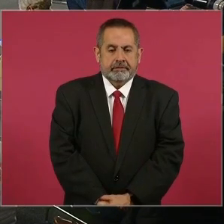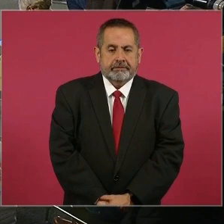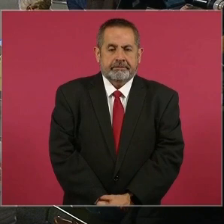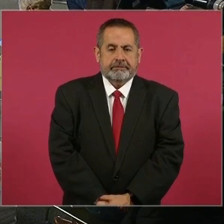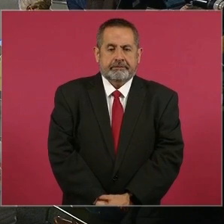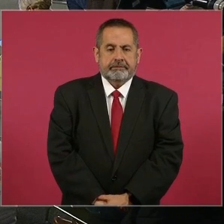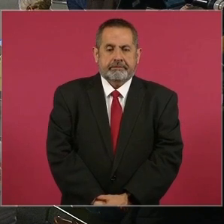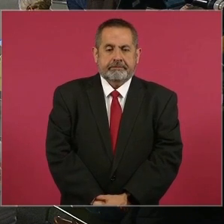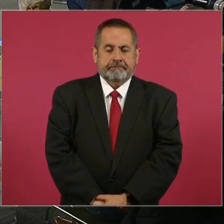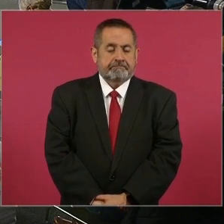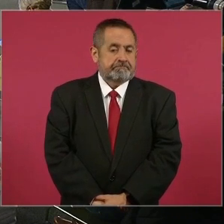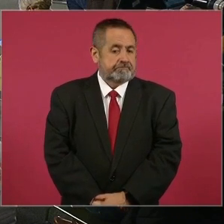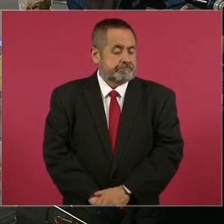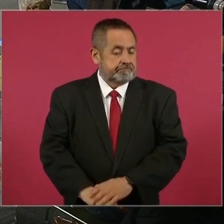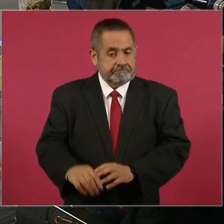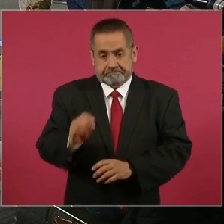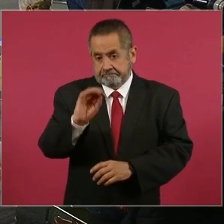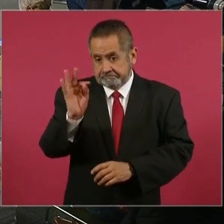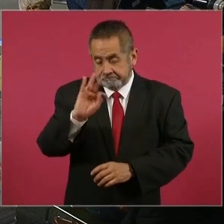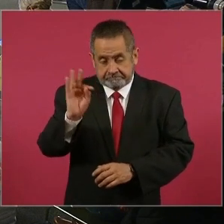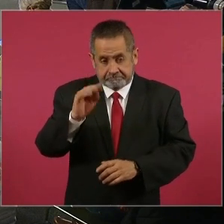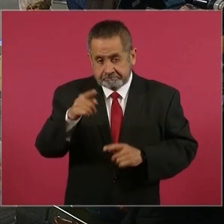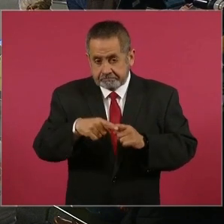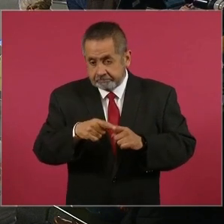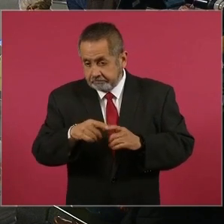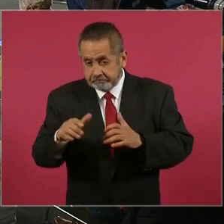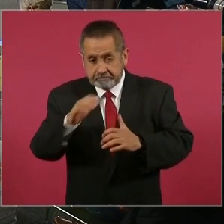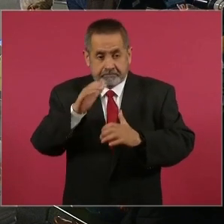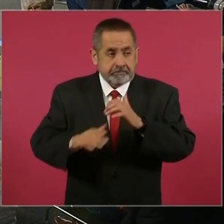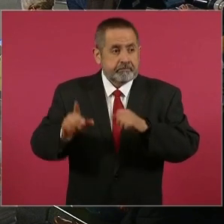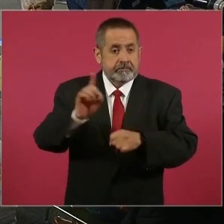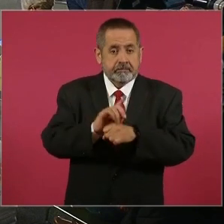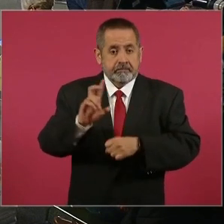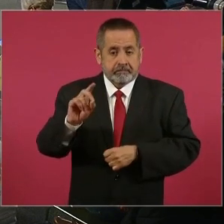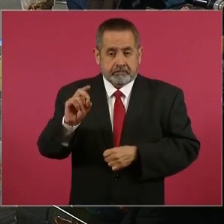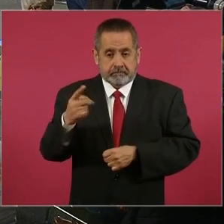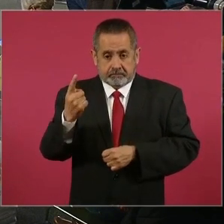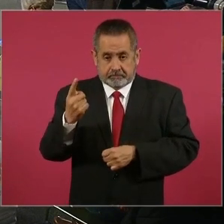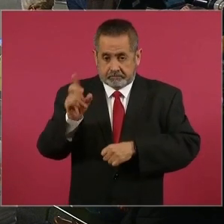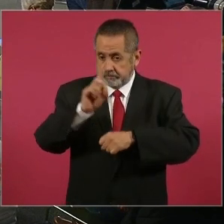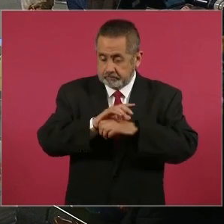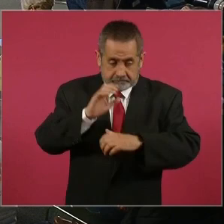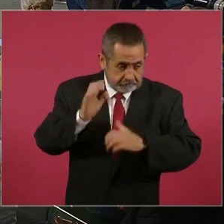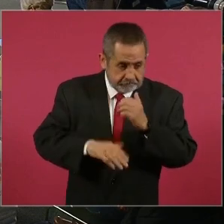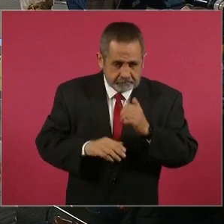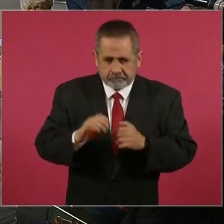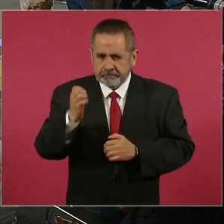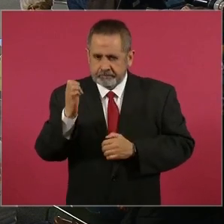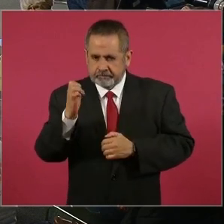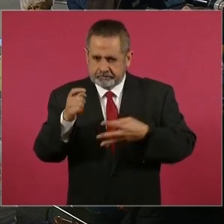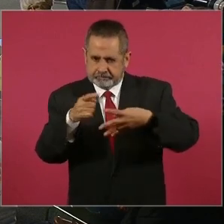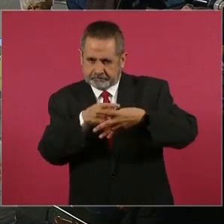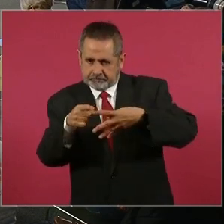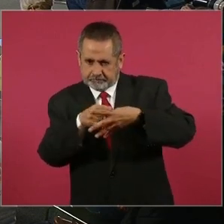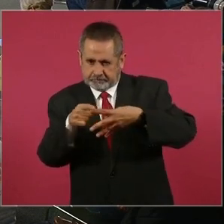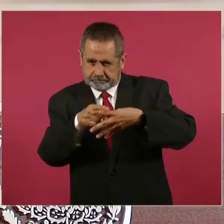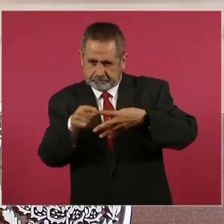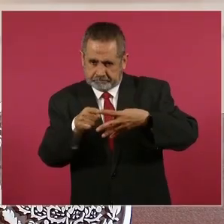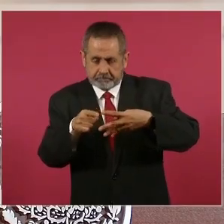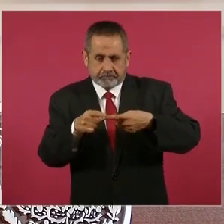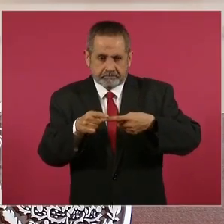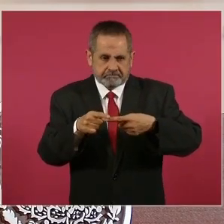31 y si terminan el 31 en los primeros días de enero